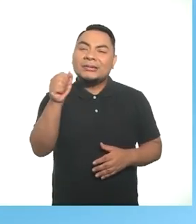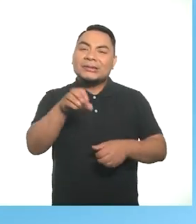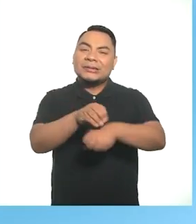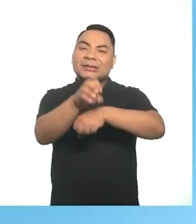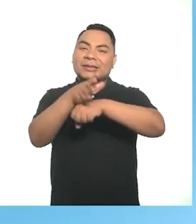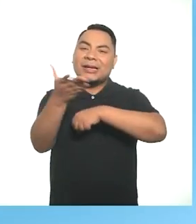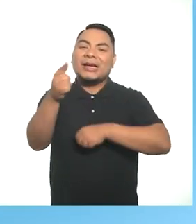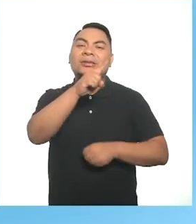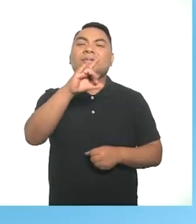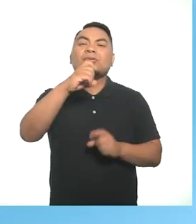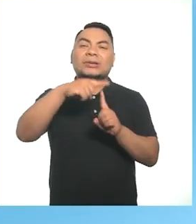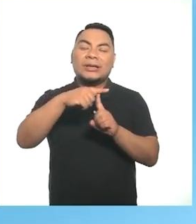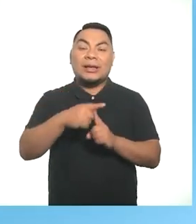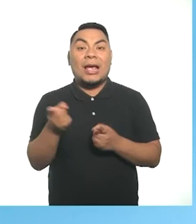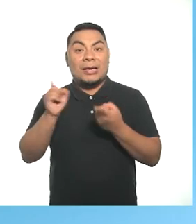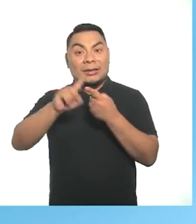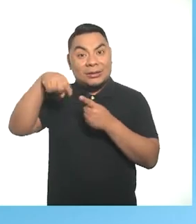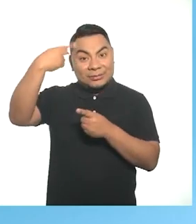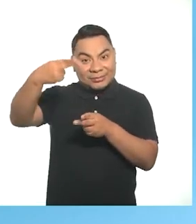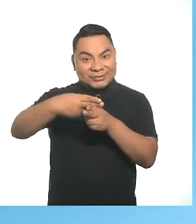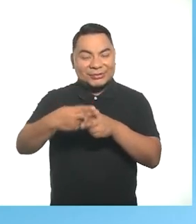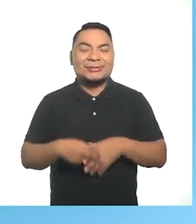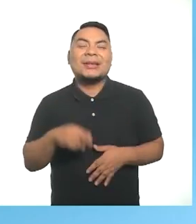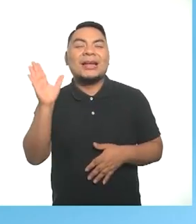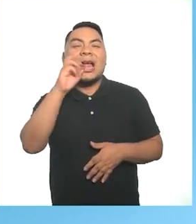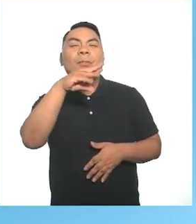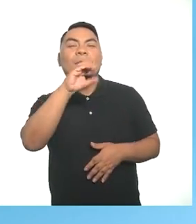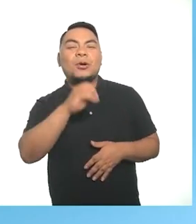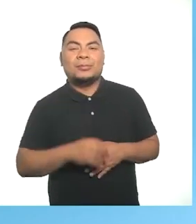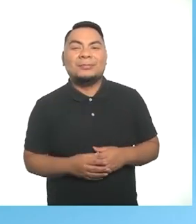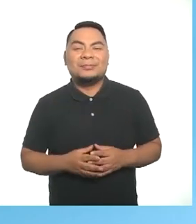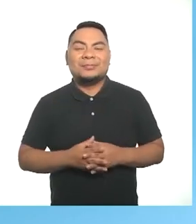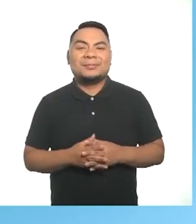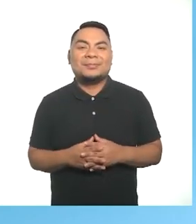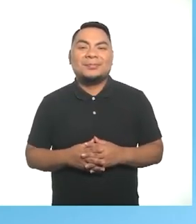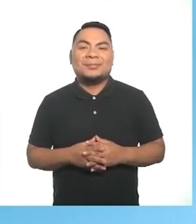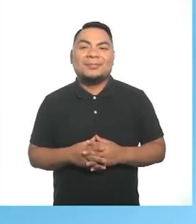Gracias por las recomendaciones, Suset. ¡Hasta pronto! ¡Chao, Memo!